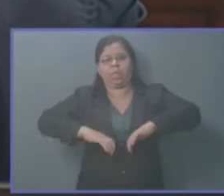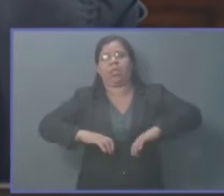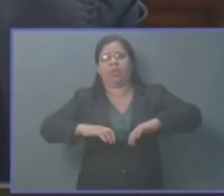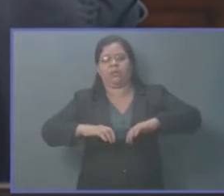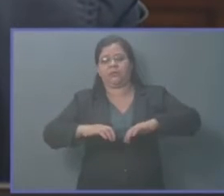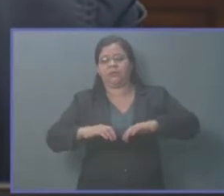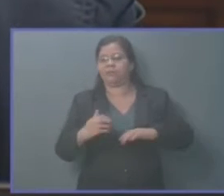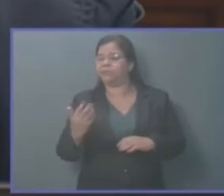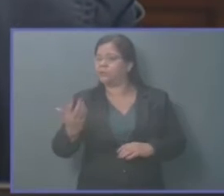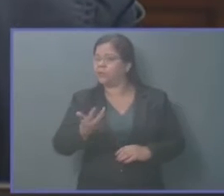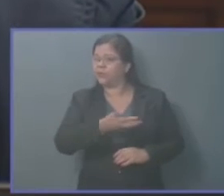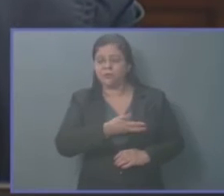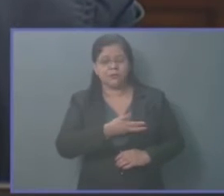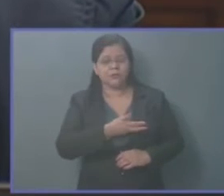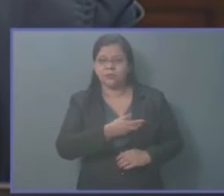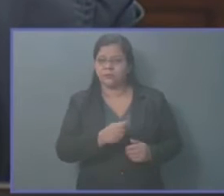Y no debemos